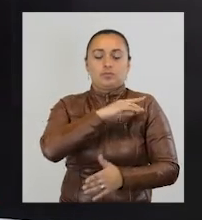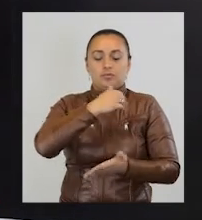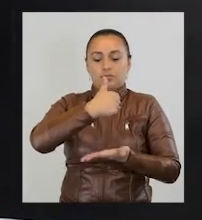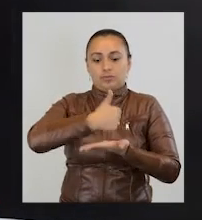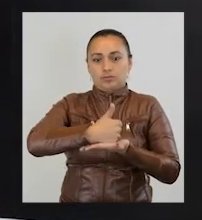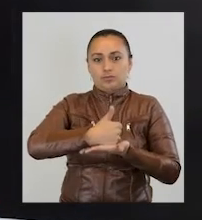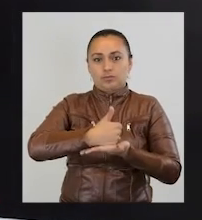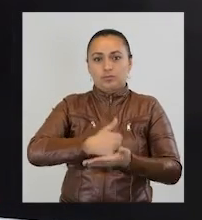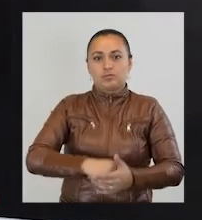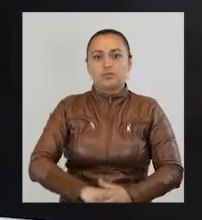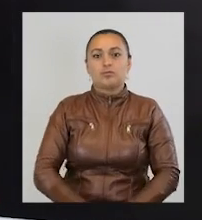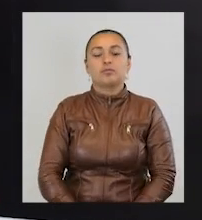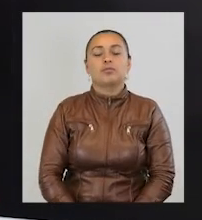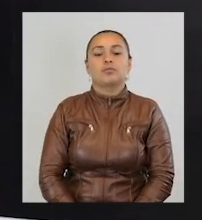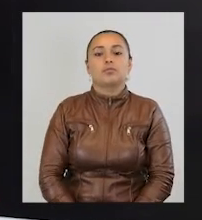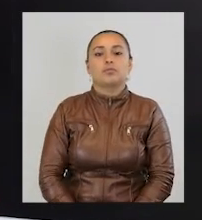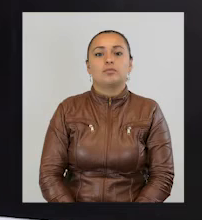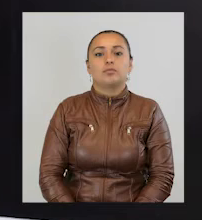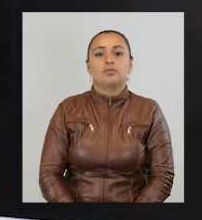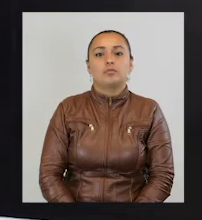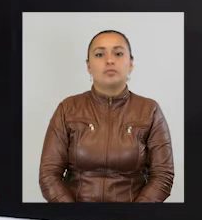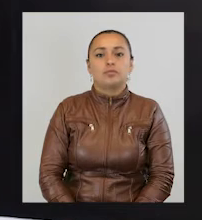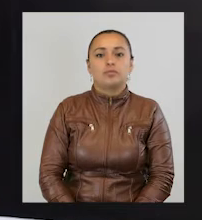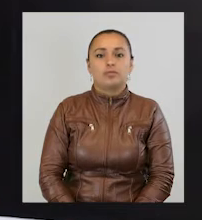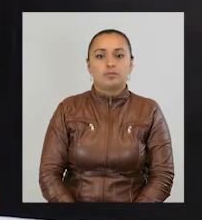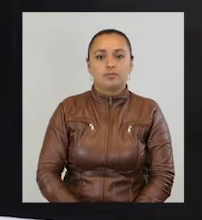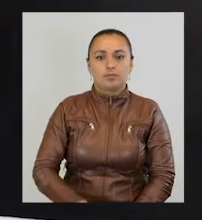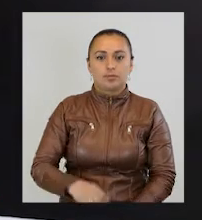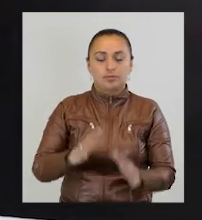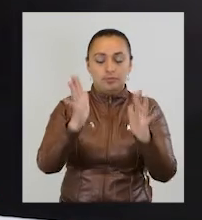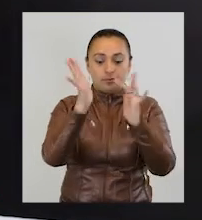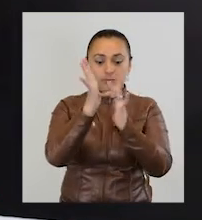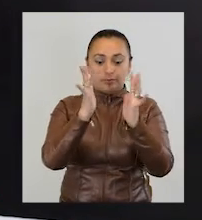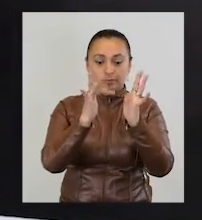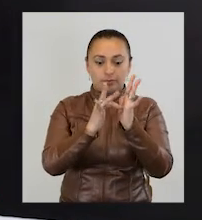por quien concedes al mundo todos los bienes.